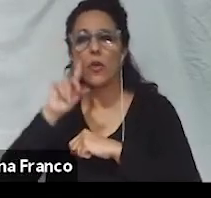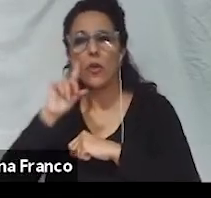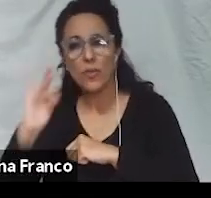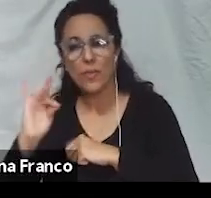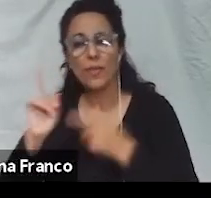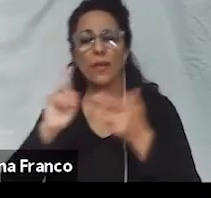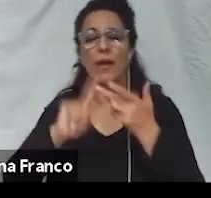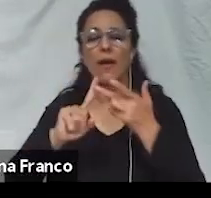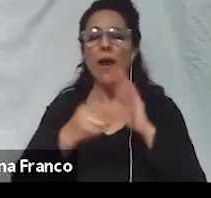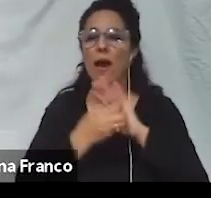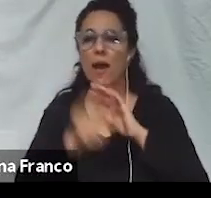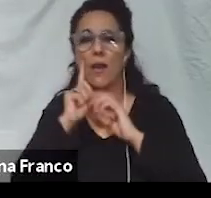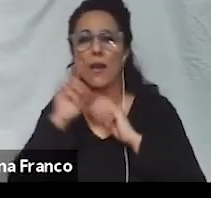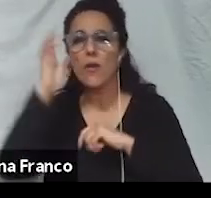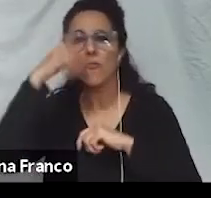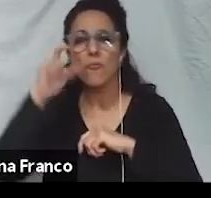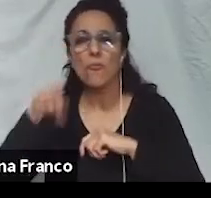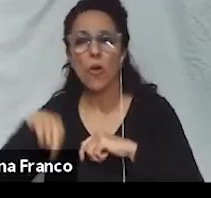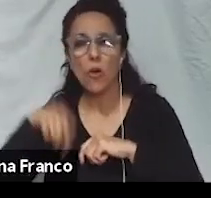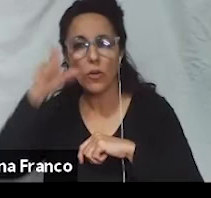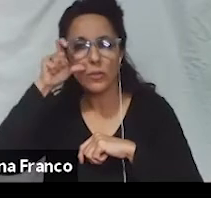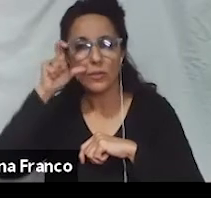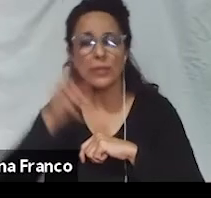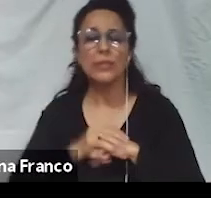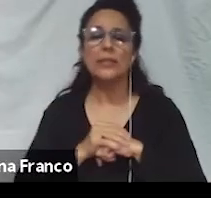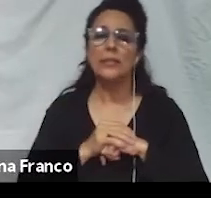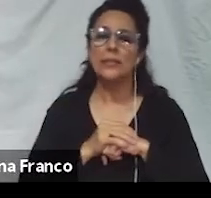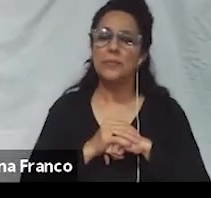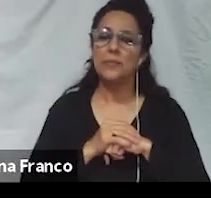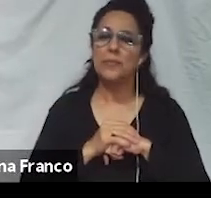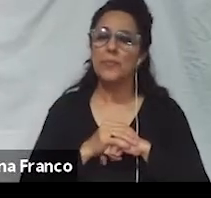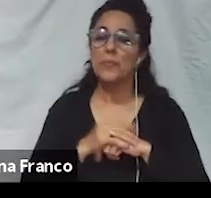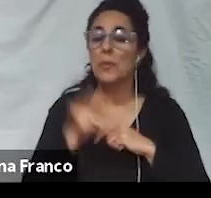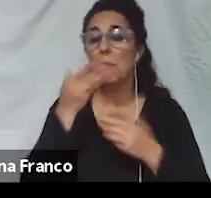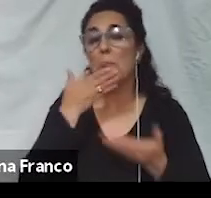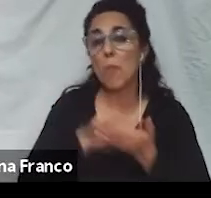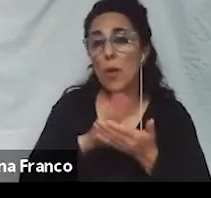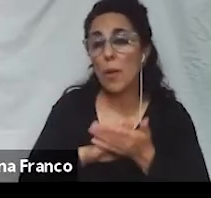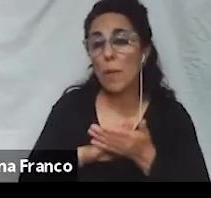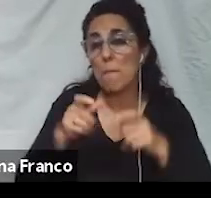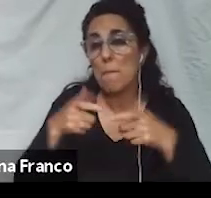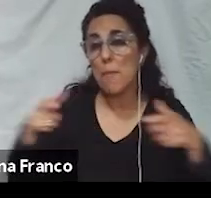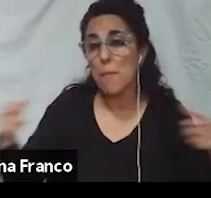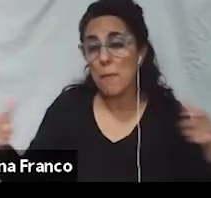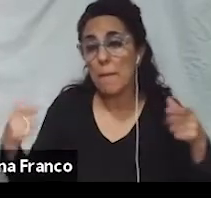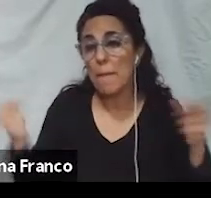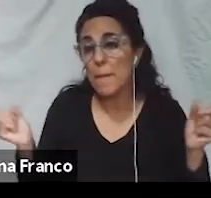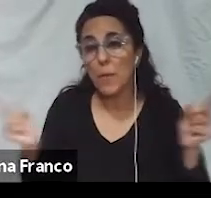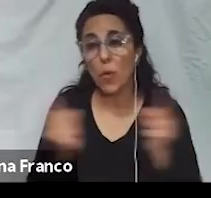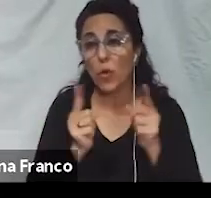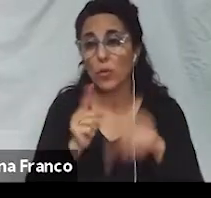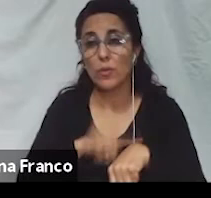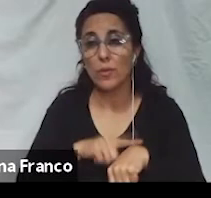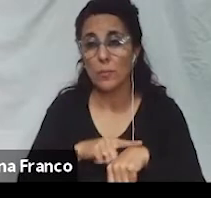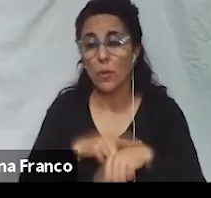iPhone. Entonces, mientras más conocimientos tengamos sobre estos distintos entornos, más pruebas vamos a poder hacer en el menor